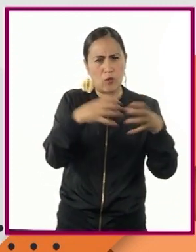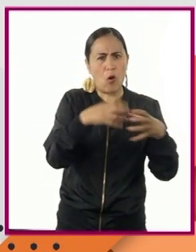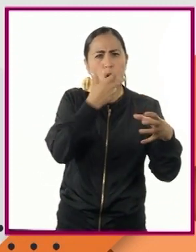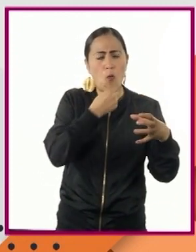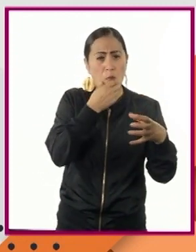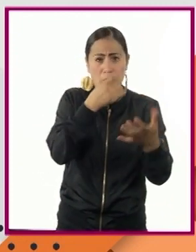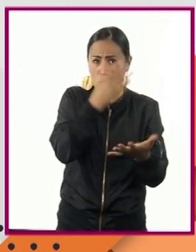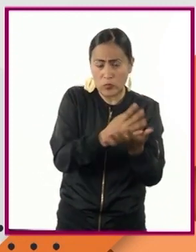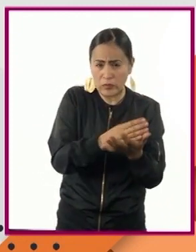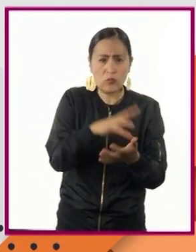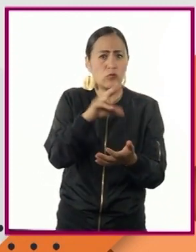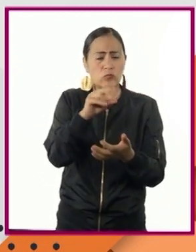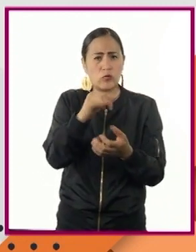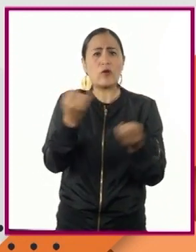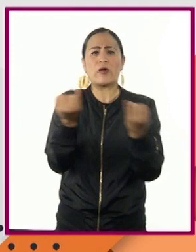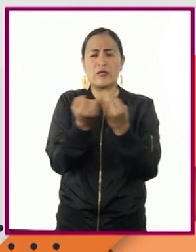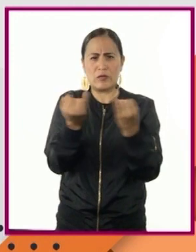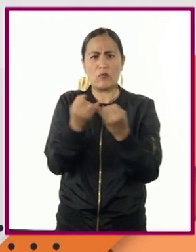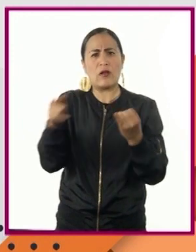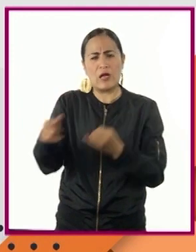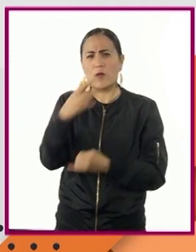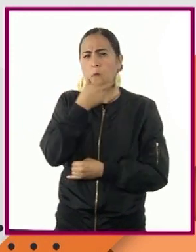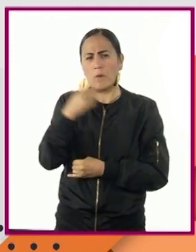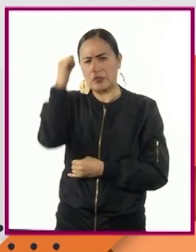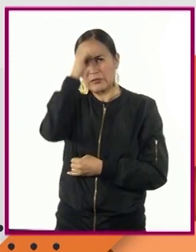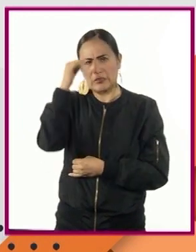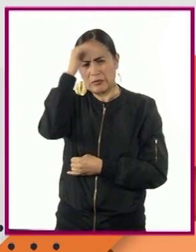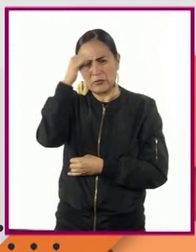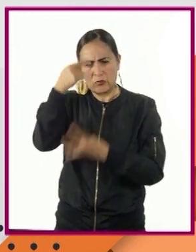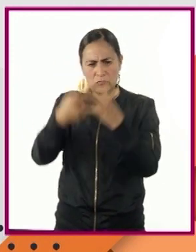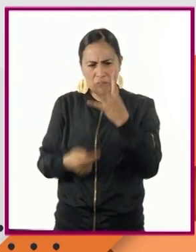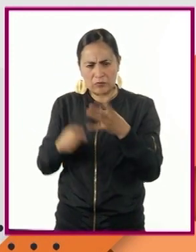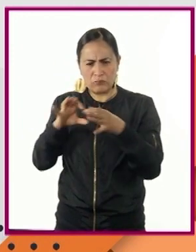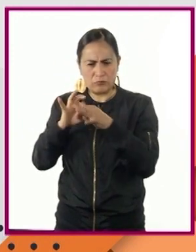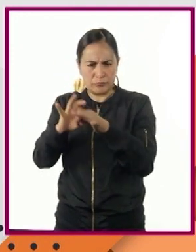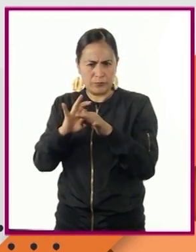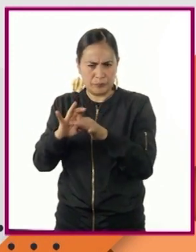alguna, secularizándose los sacerdotes que actualmente hay en ellas.